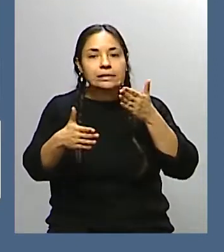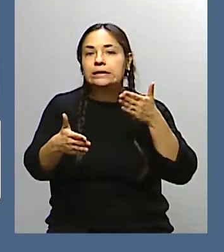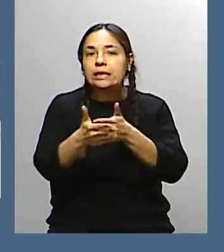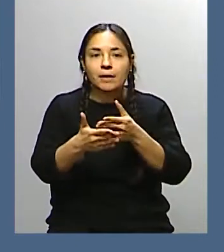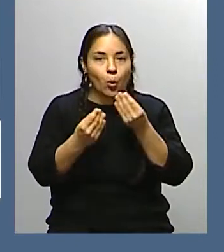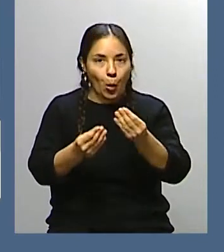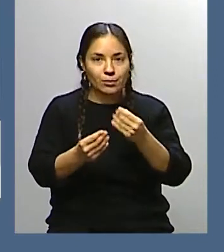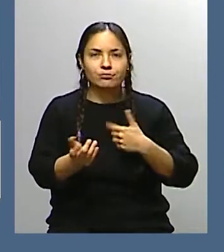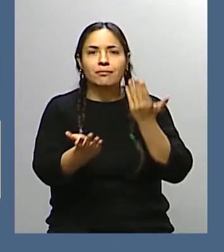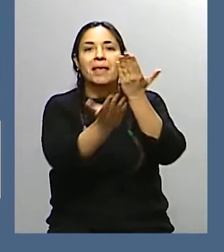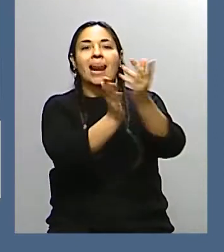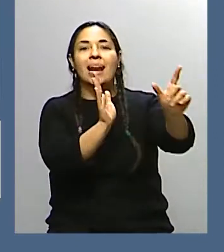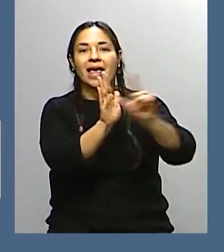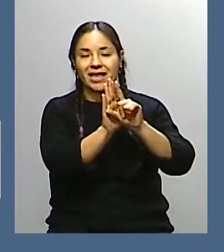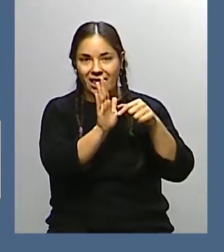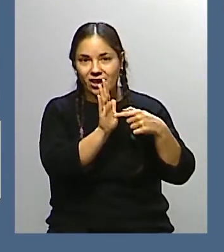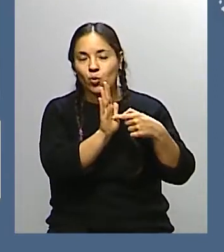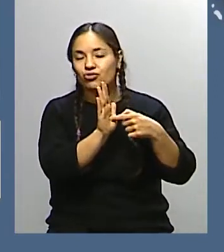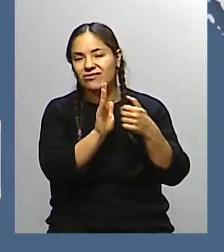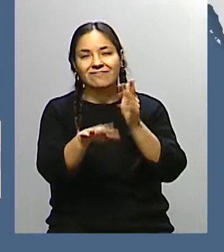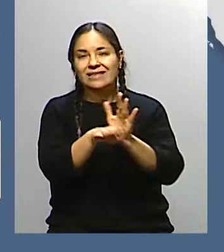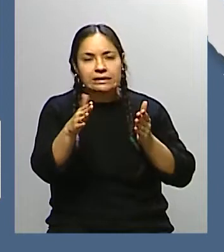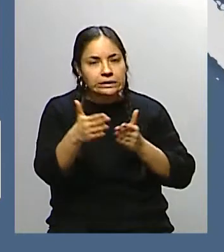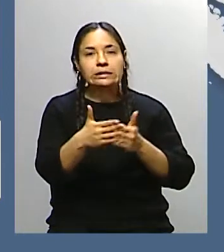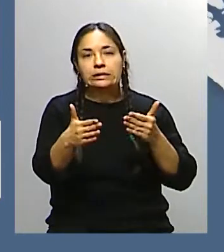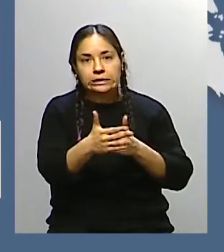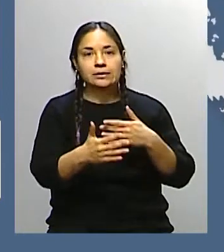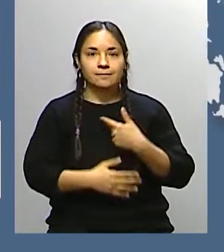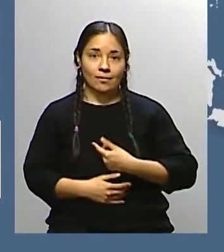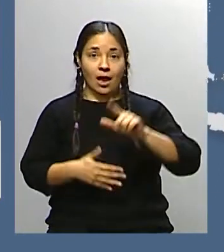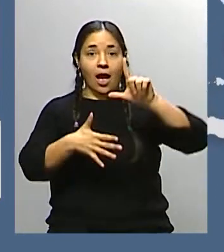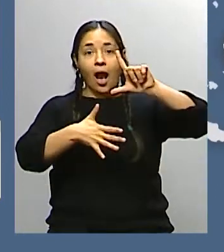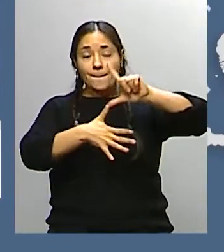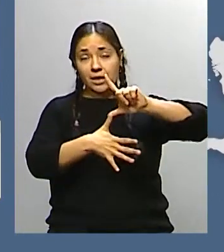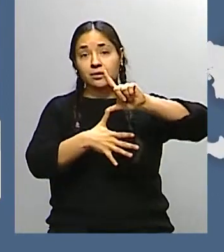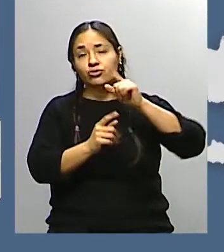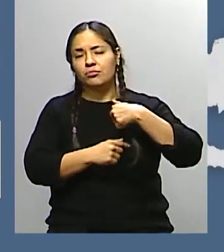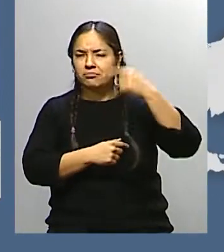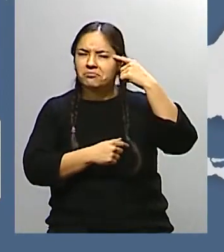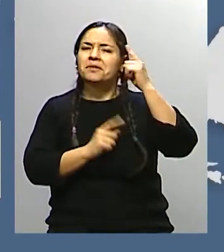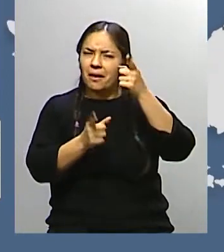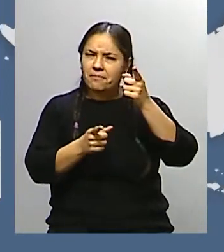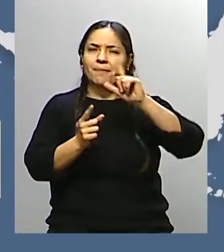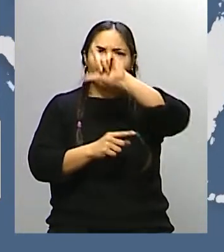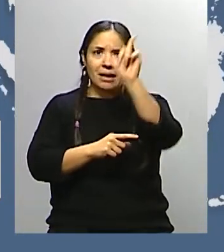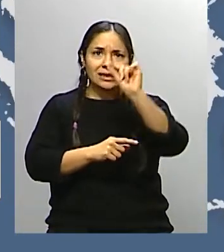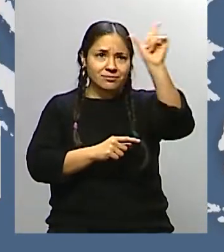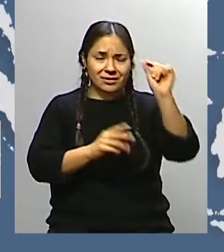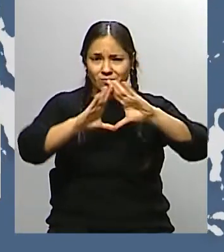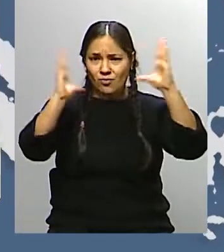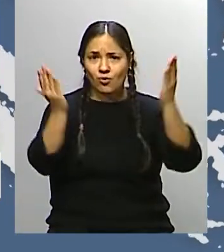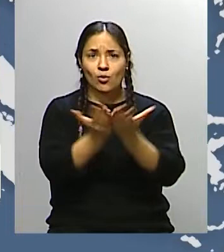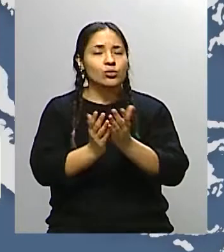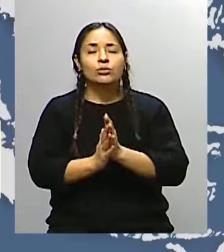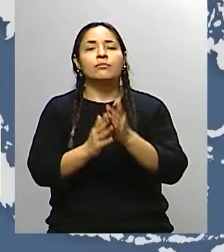periodos legislativos. Hemos dejado de tener en América Latina, y yo creo que en muchos países del mundo, un sentido de Estado,